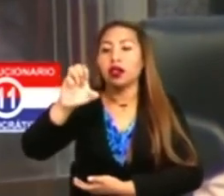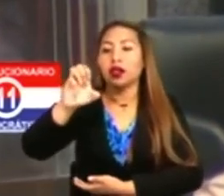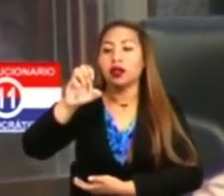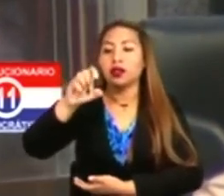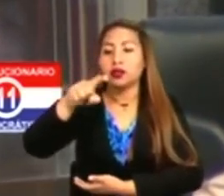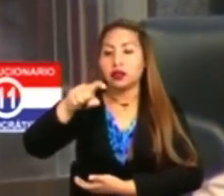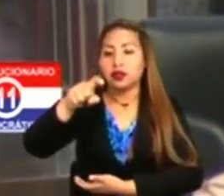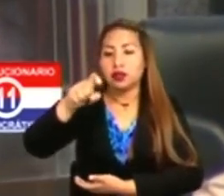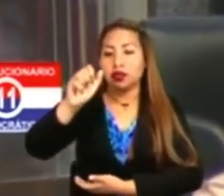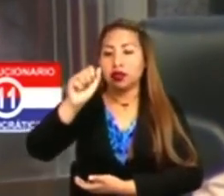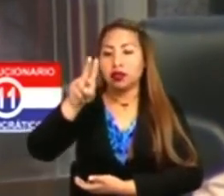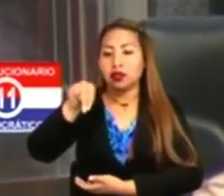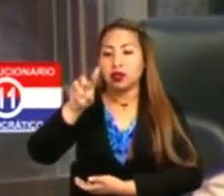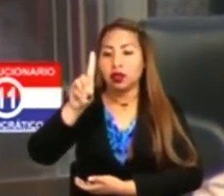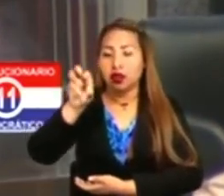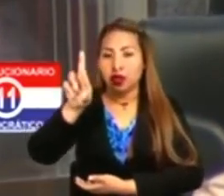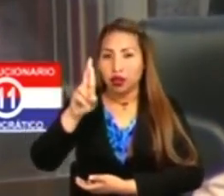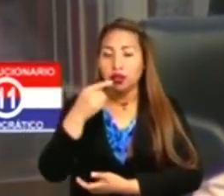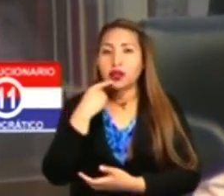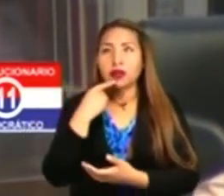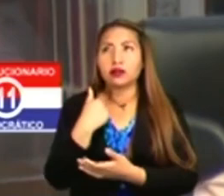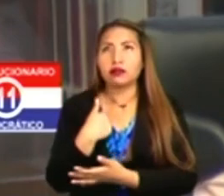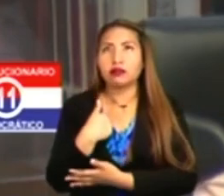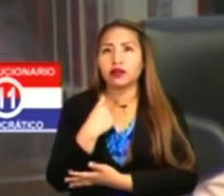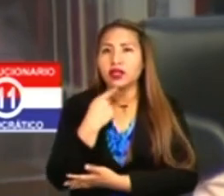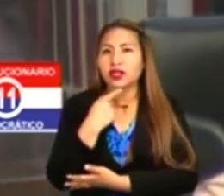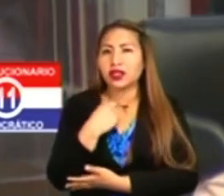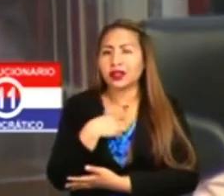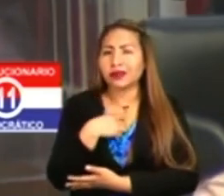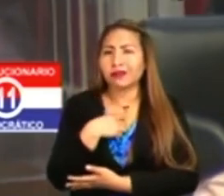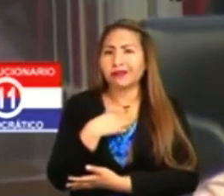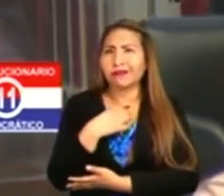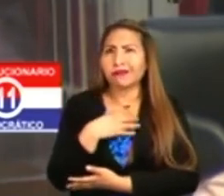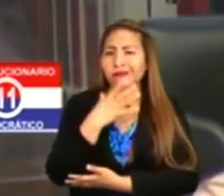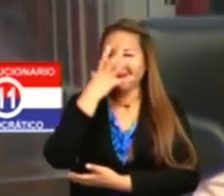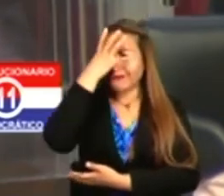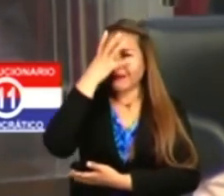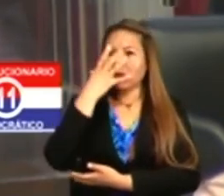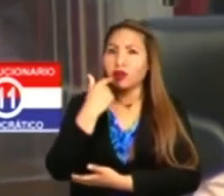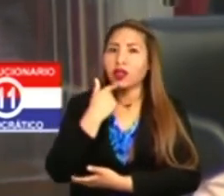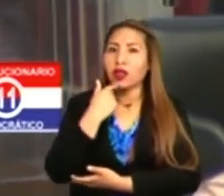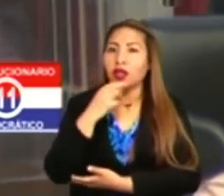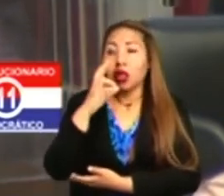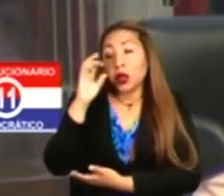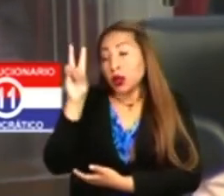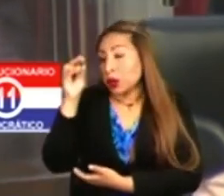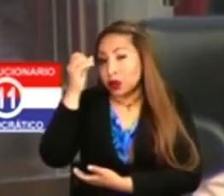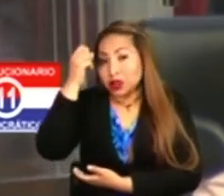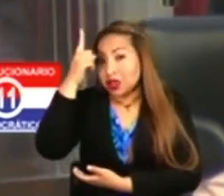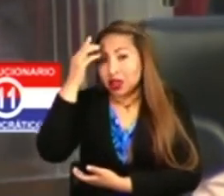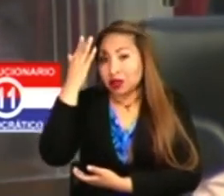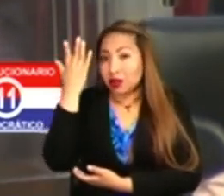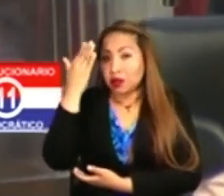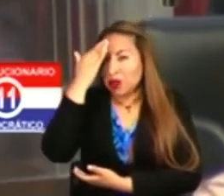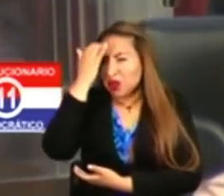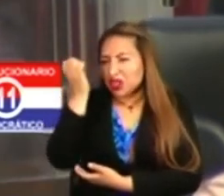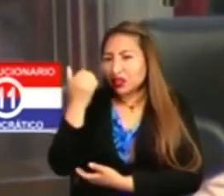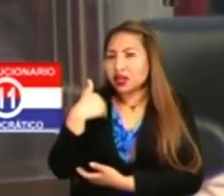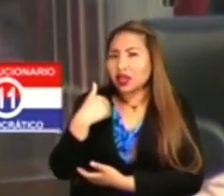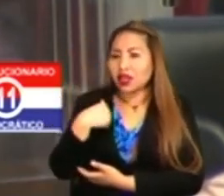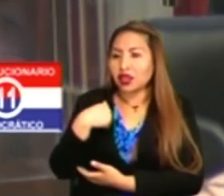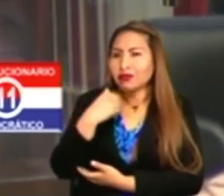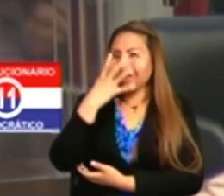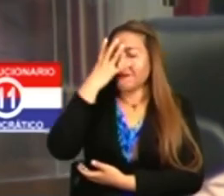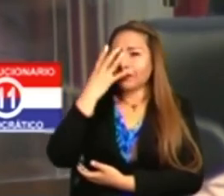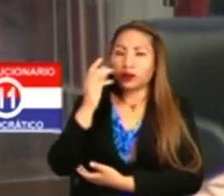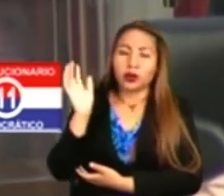molestó. Ministro, yo no entiendo por qué usted se tiene que molestar, pero ese es el deber de todos los diputados,